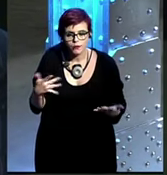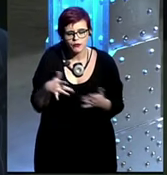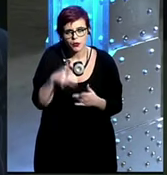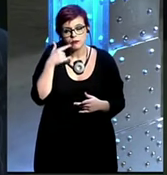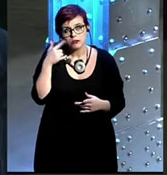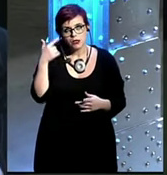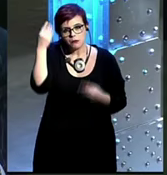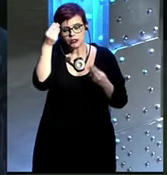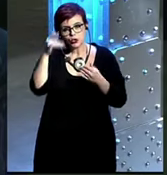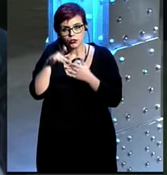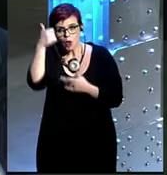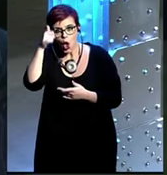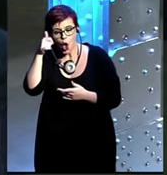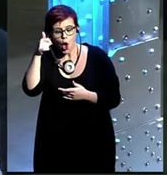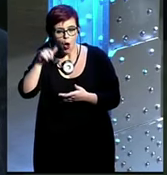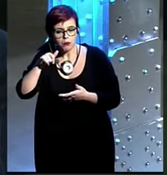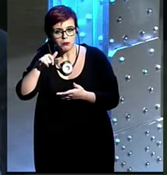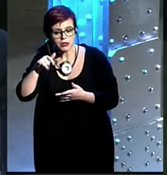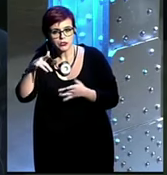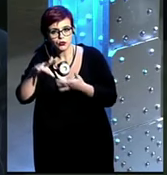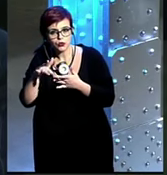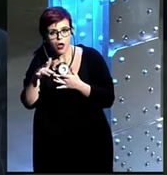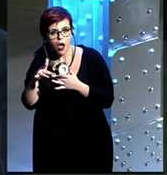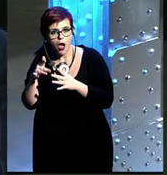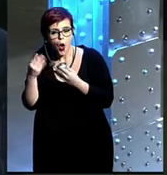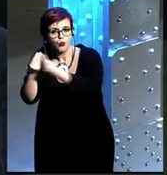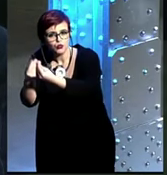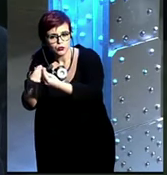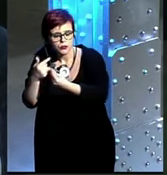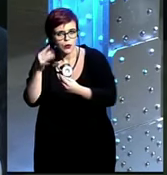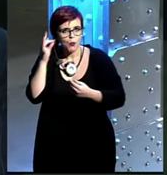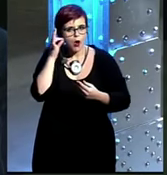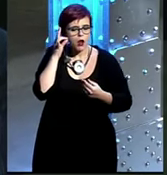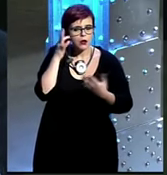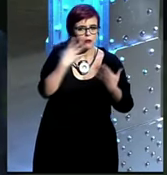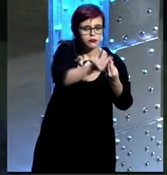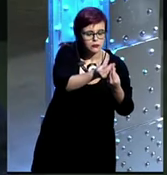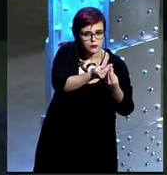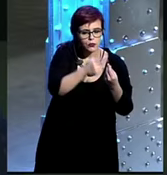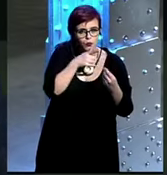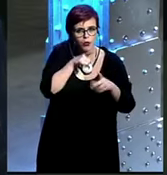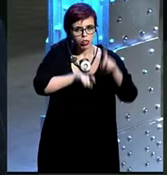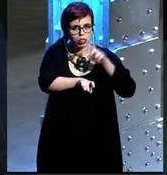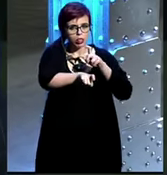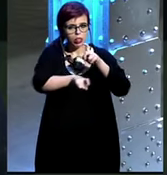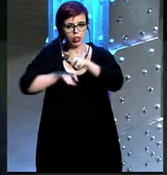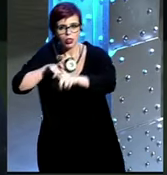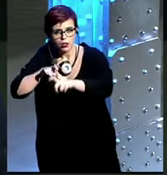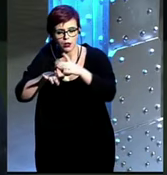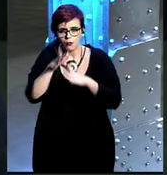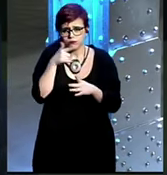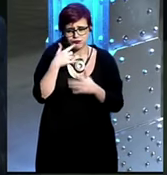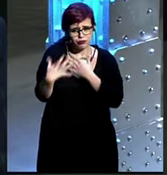mujeres, saldré con hombres, saldré... Y me implicaba con unos y los otros. Iba para adelante y para atrás entre ambos aspectos. Y me